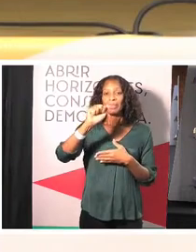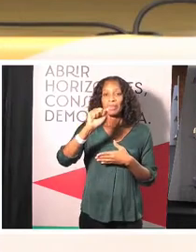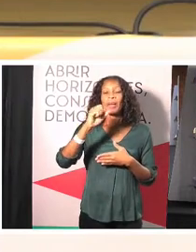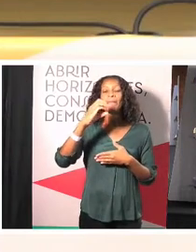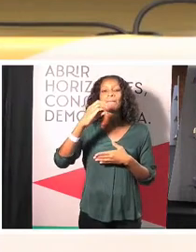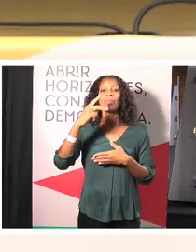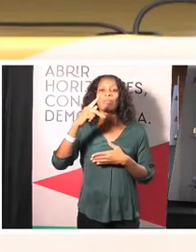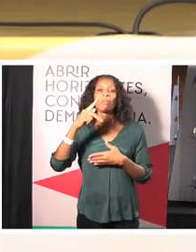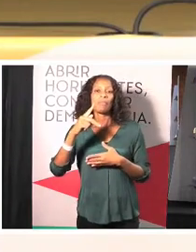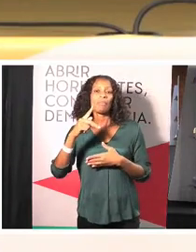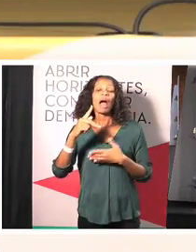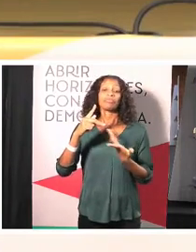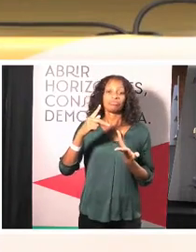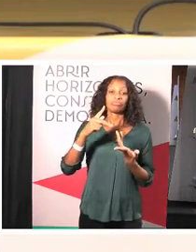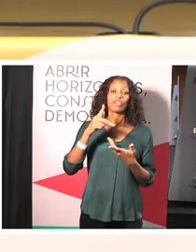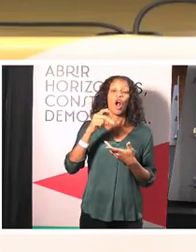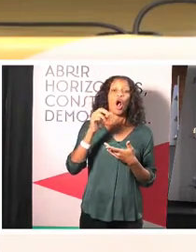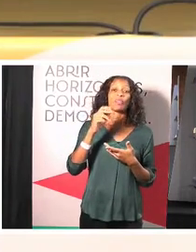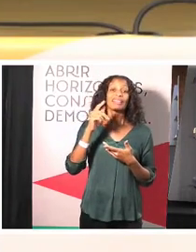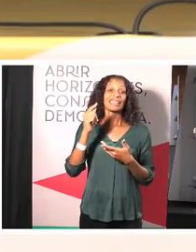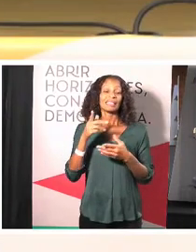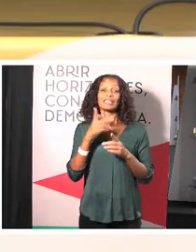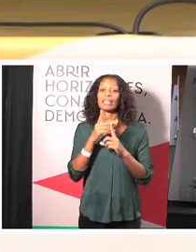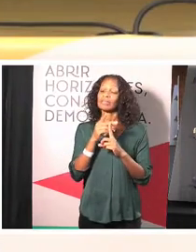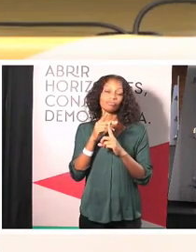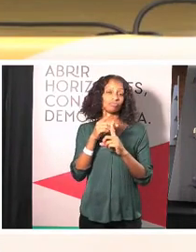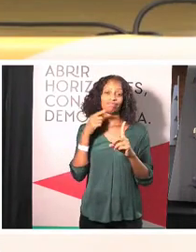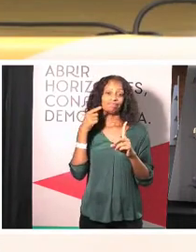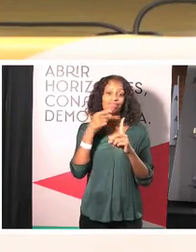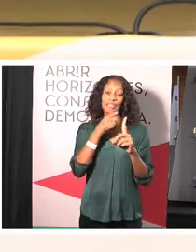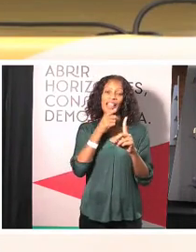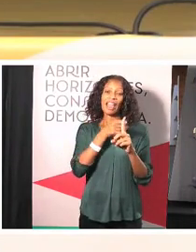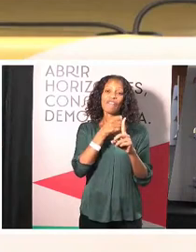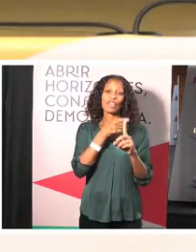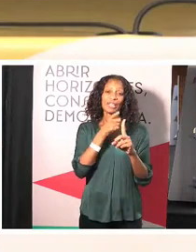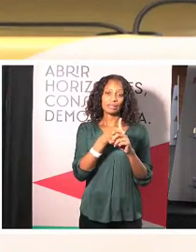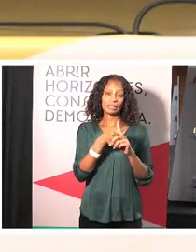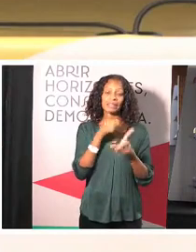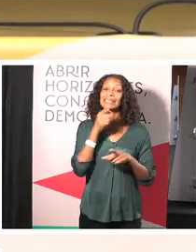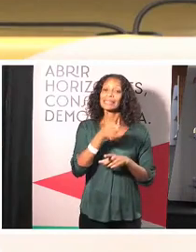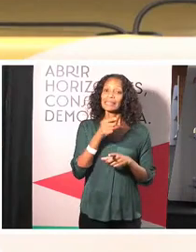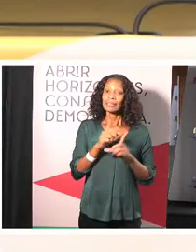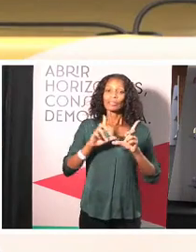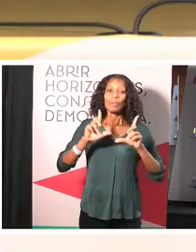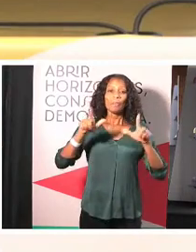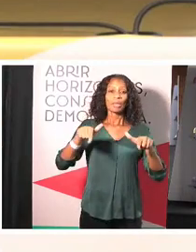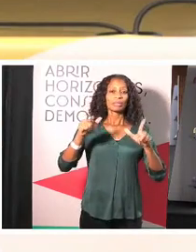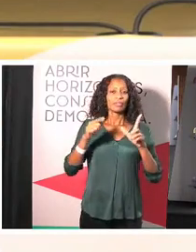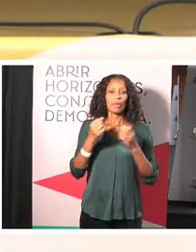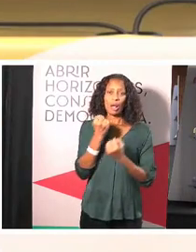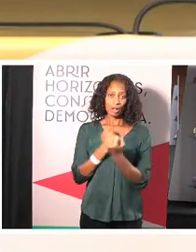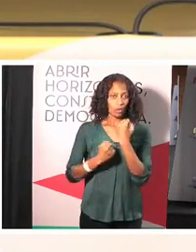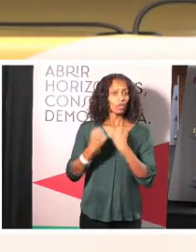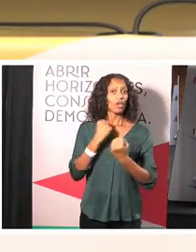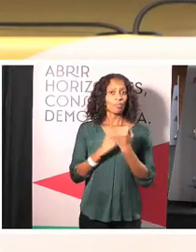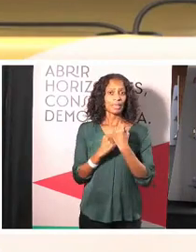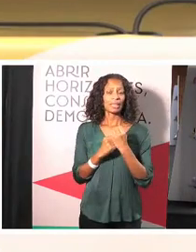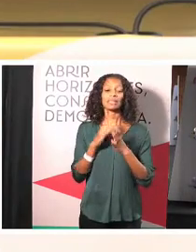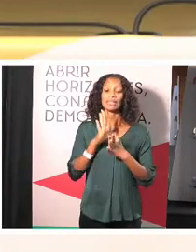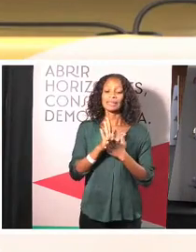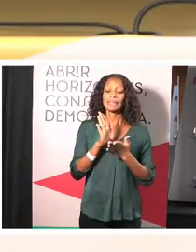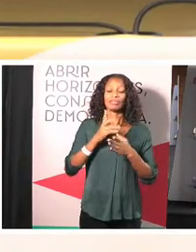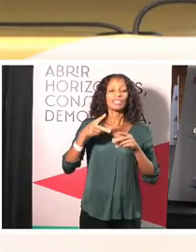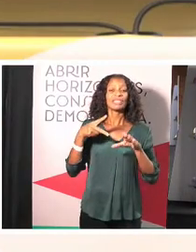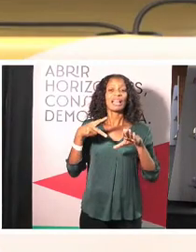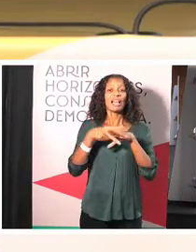es una plataforma austera, no es dueña de sus activos. Cada vez que se le pregunta, digo, yo no soy dueño